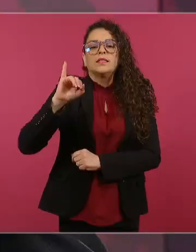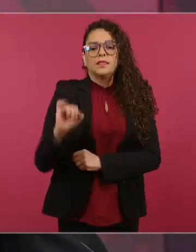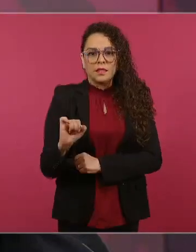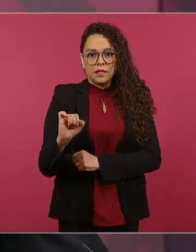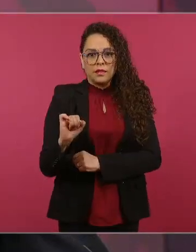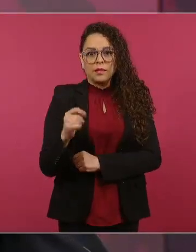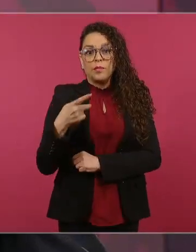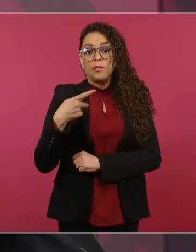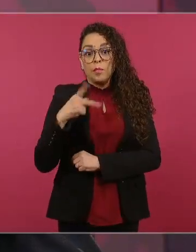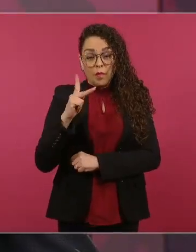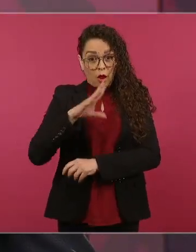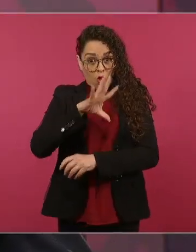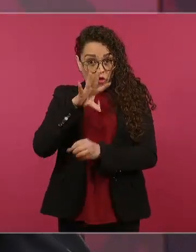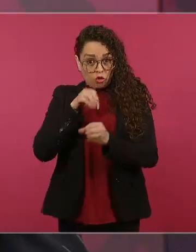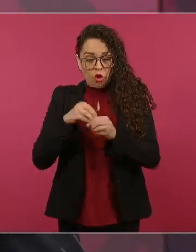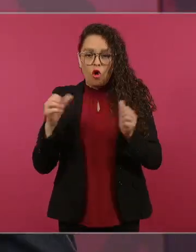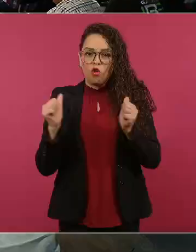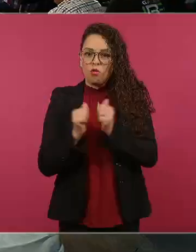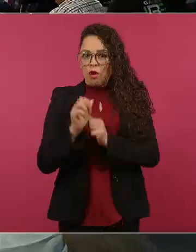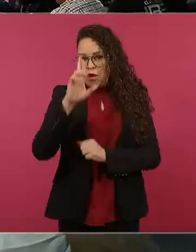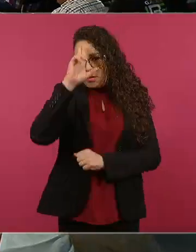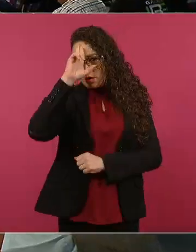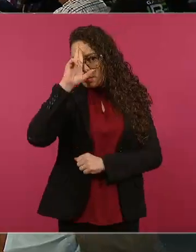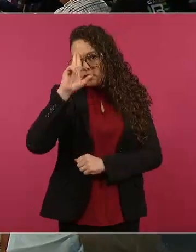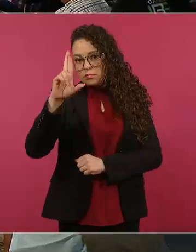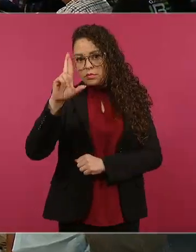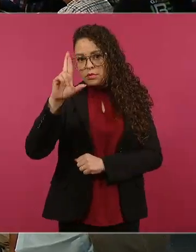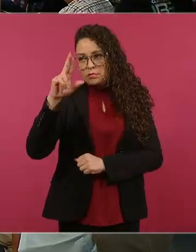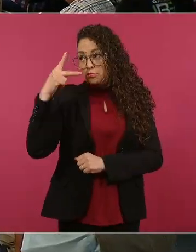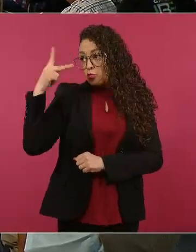respeto a la soberanía.